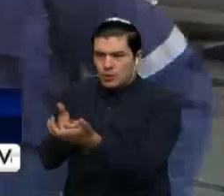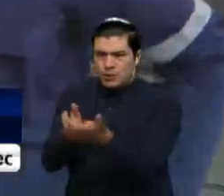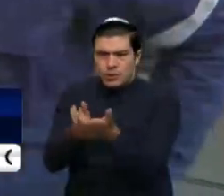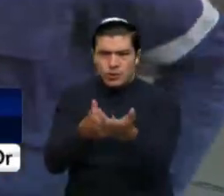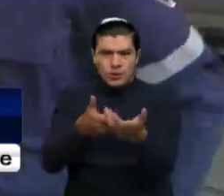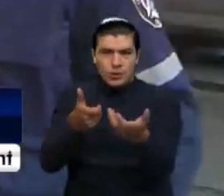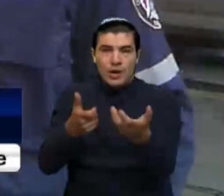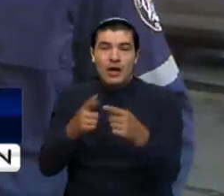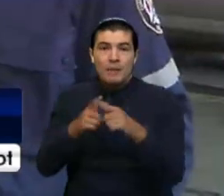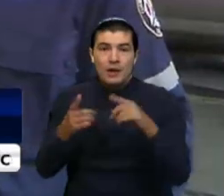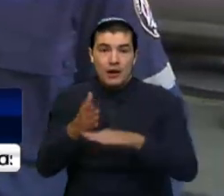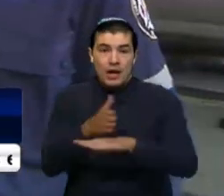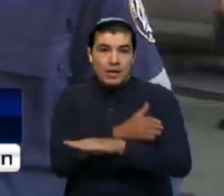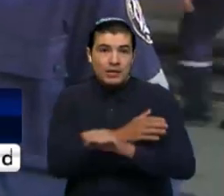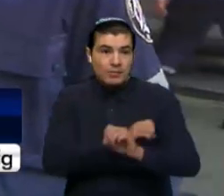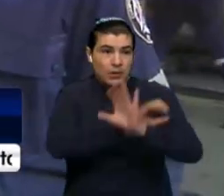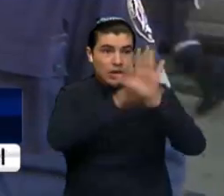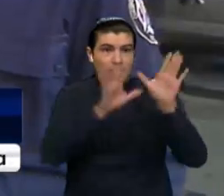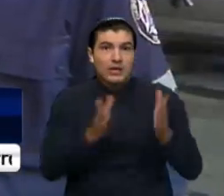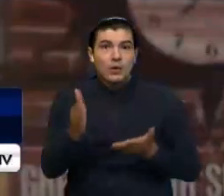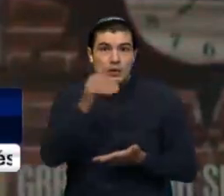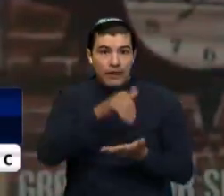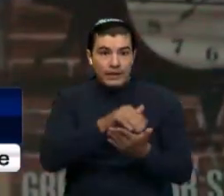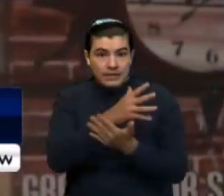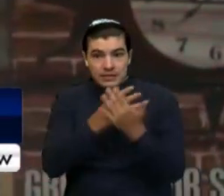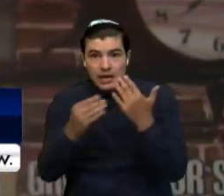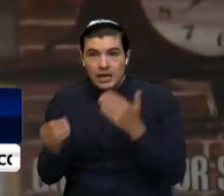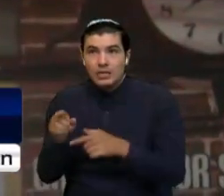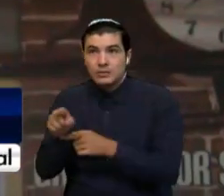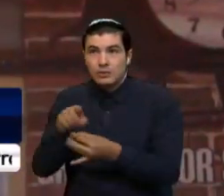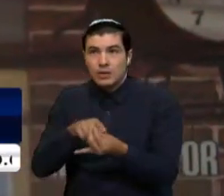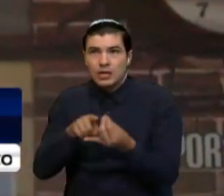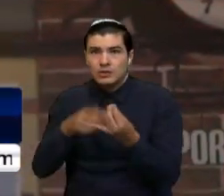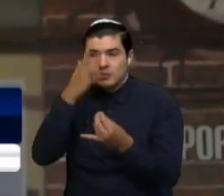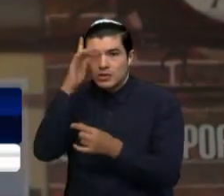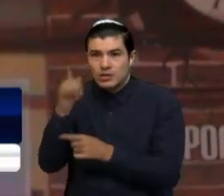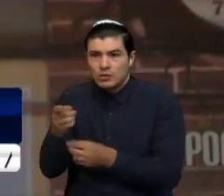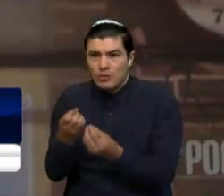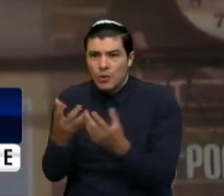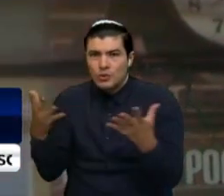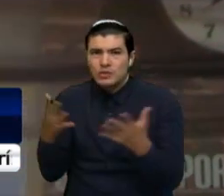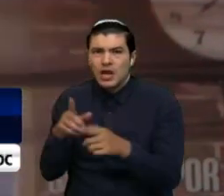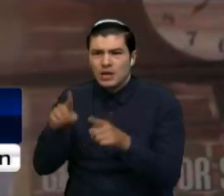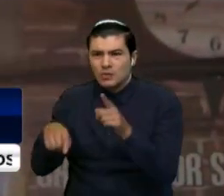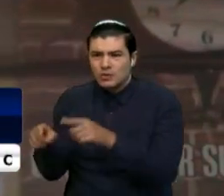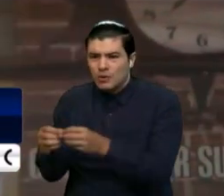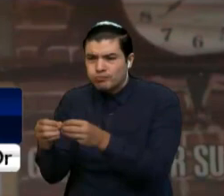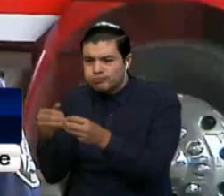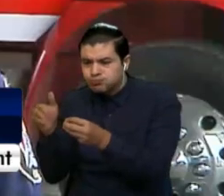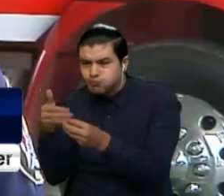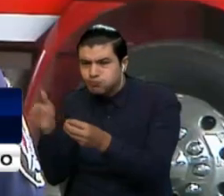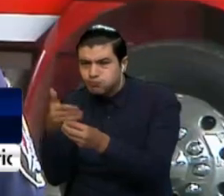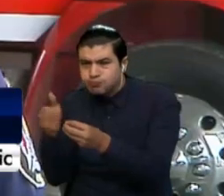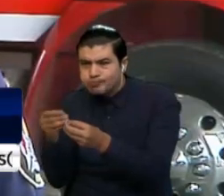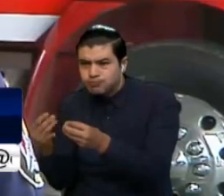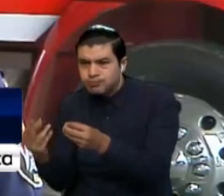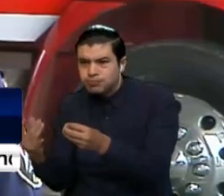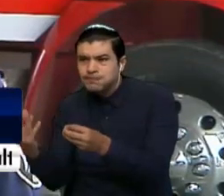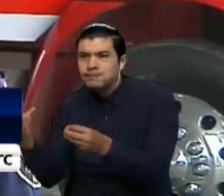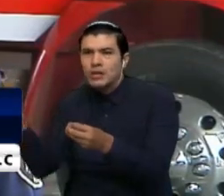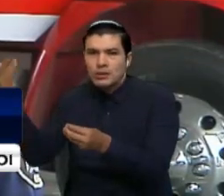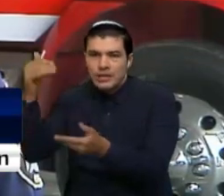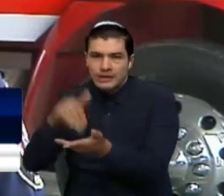sin embargo hoy en la mañana salieron de nuevo para atender el caso pues en la cantidad de mercancía almacenada quedaron algunos conatos de incendio